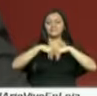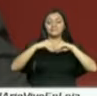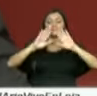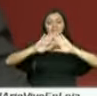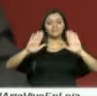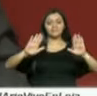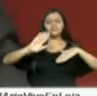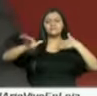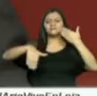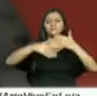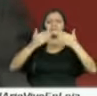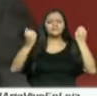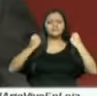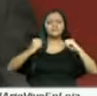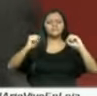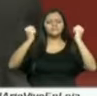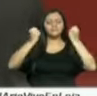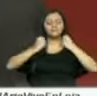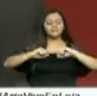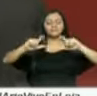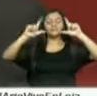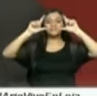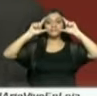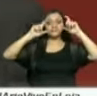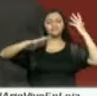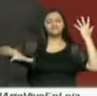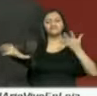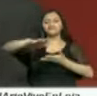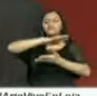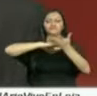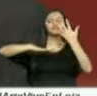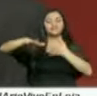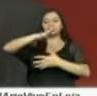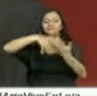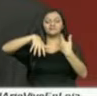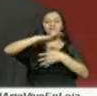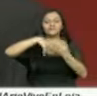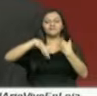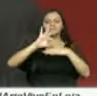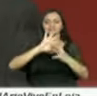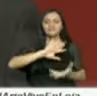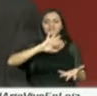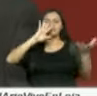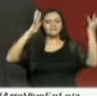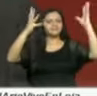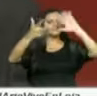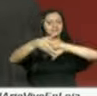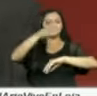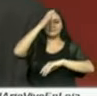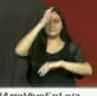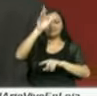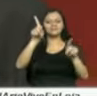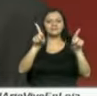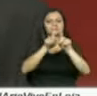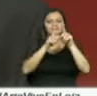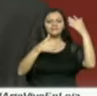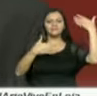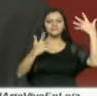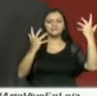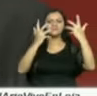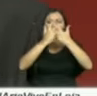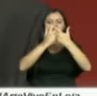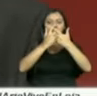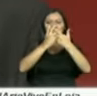realizado todos los esfuerzos por despertar y alborotar la revolución cultural que nuestro proceso político lleva en su